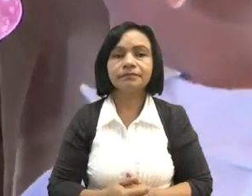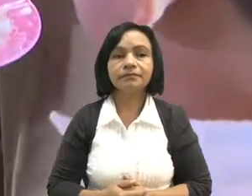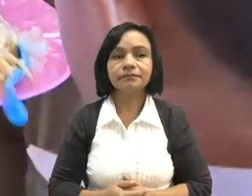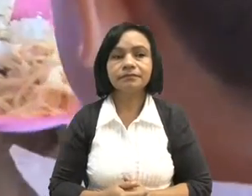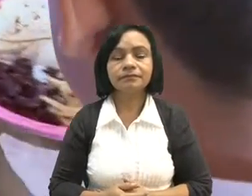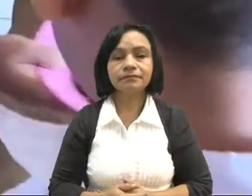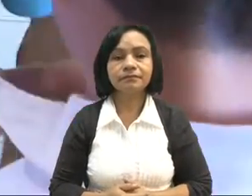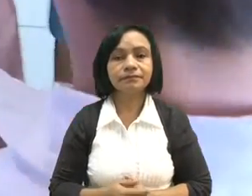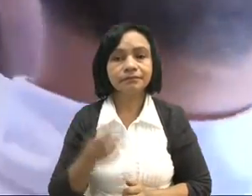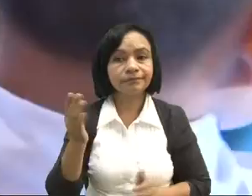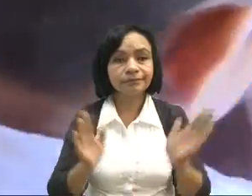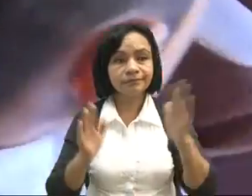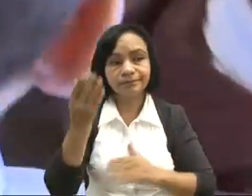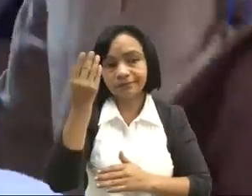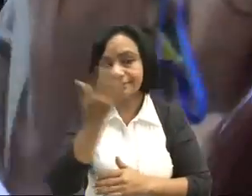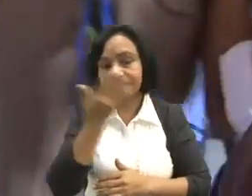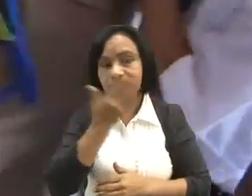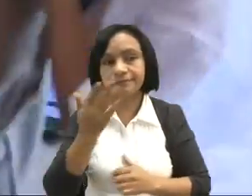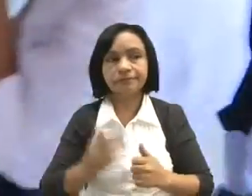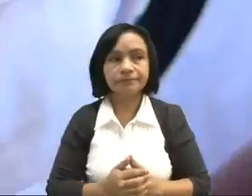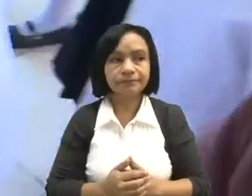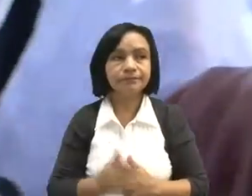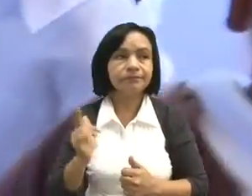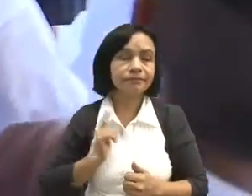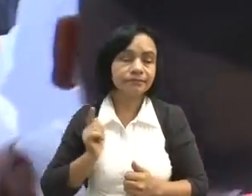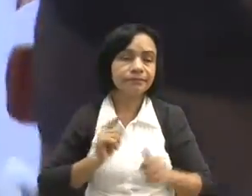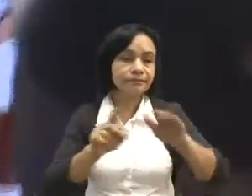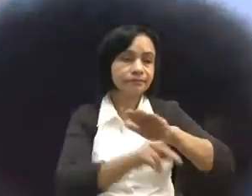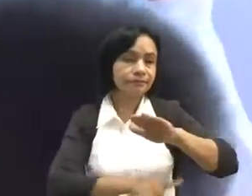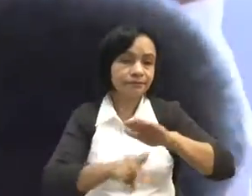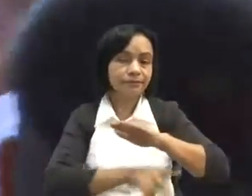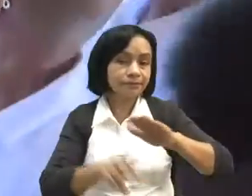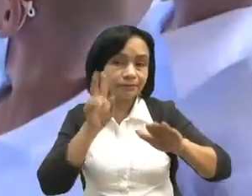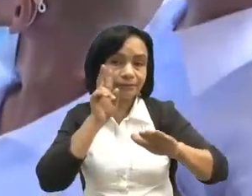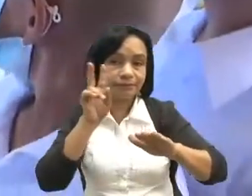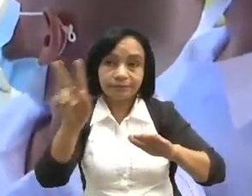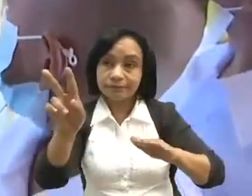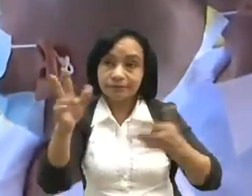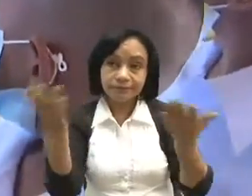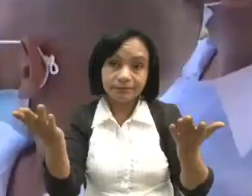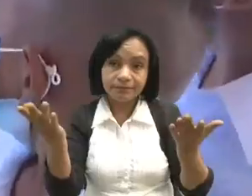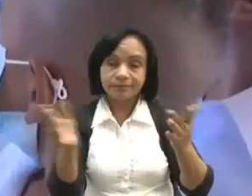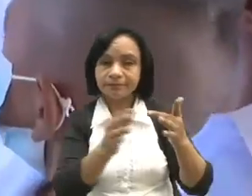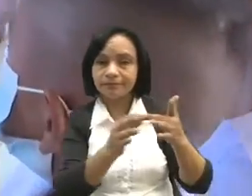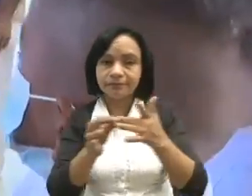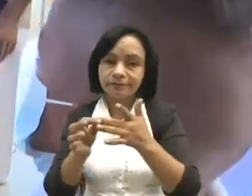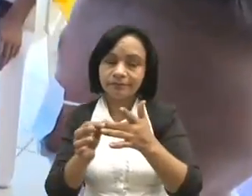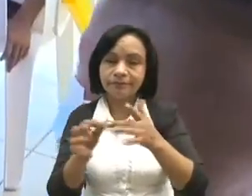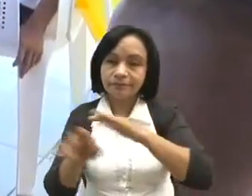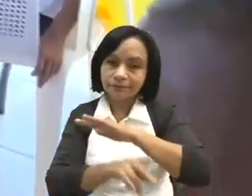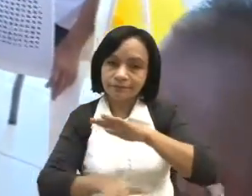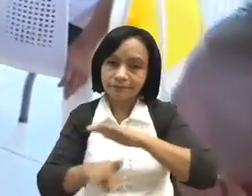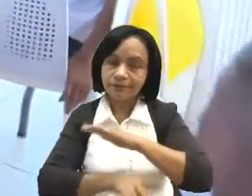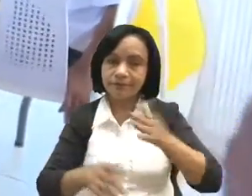el empirismo por título y el empirismo por conocimiento. Entonces ahí tenés preescolar. Entonces, para tener preescolar requería una especialidad que se llama preescolar.